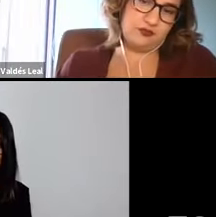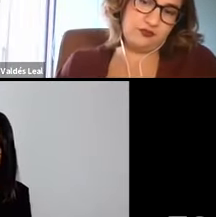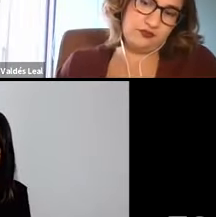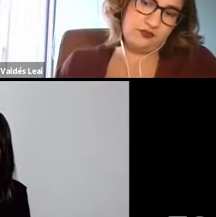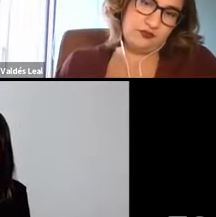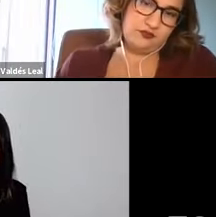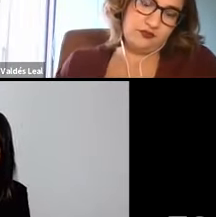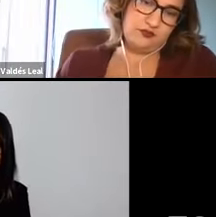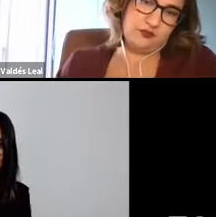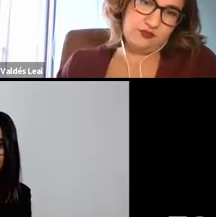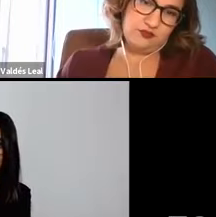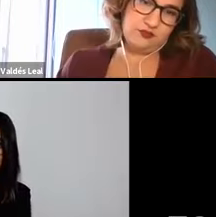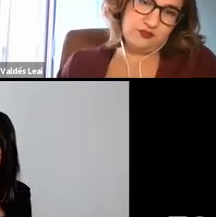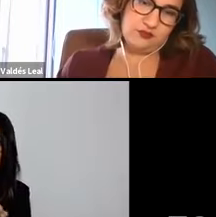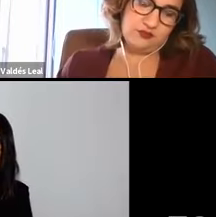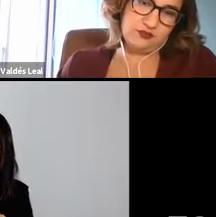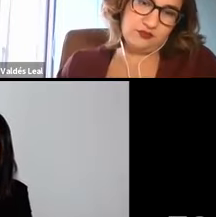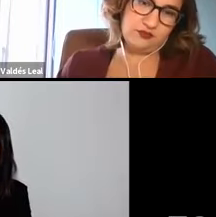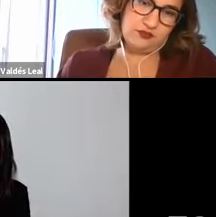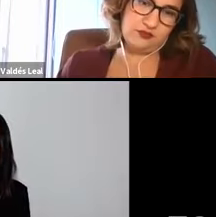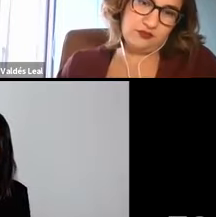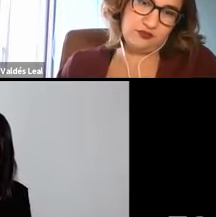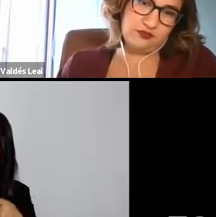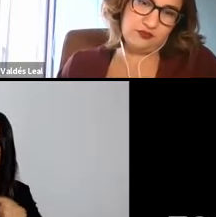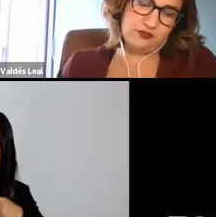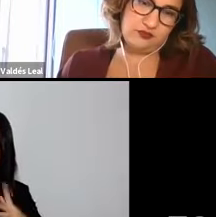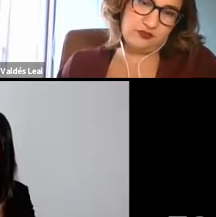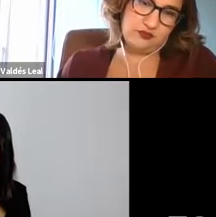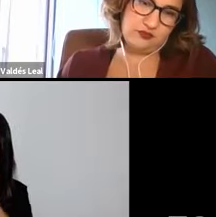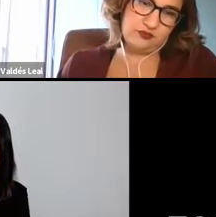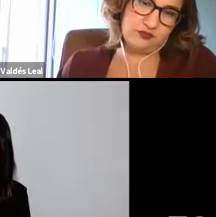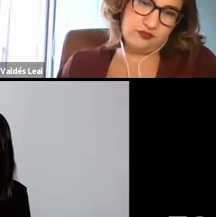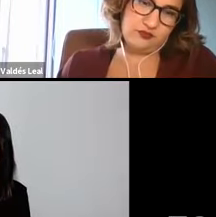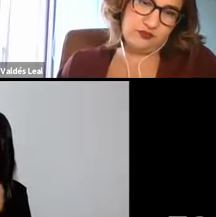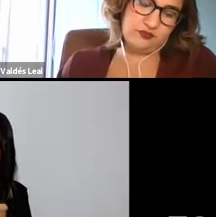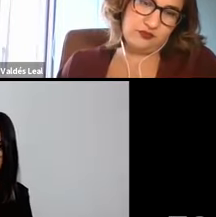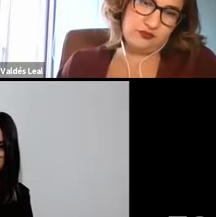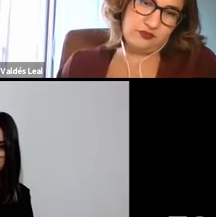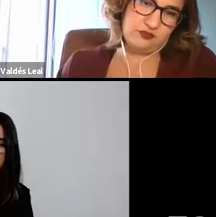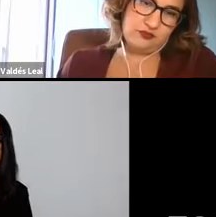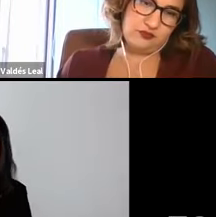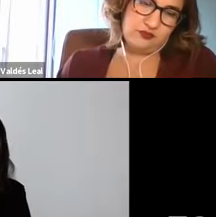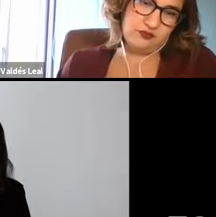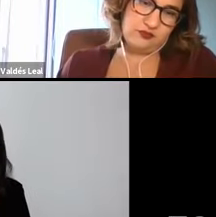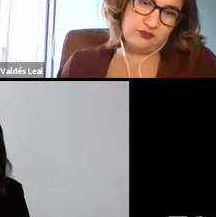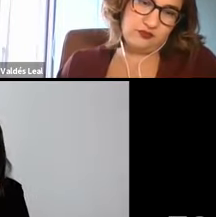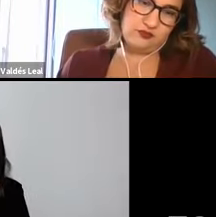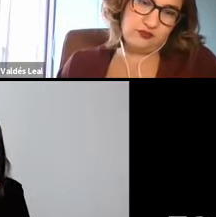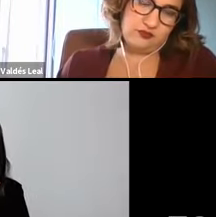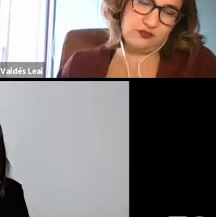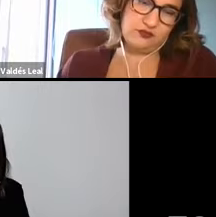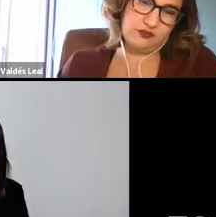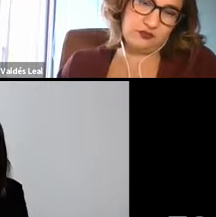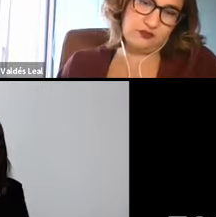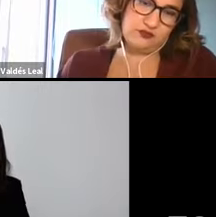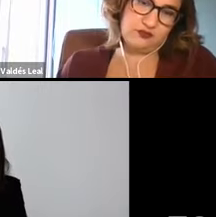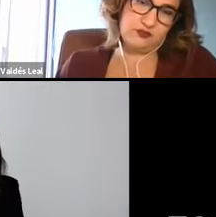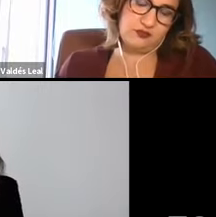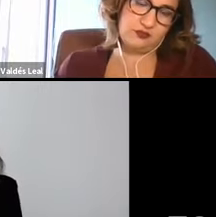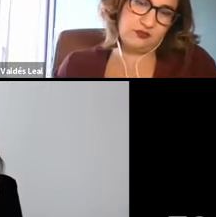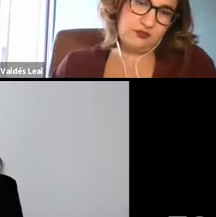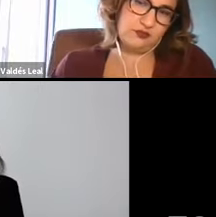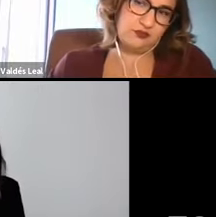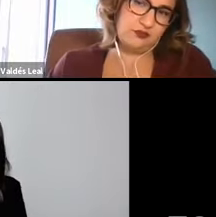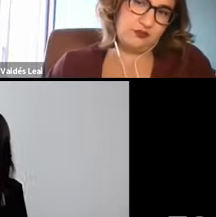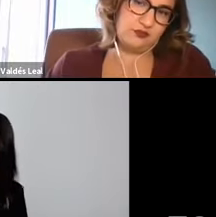que tendremos 3 intervenciones de 20 minutos cada una, seguido de una sección